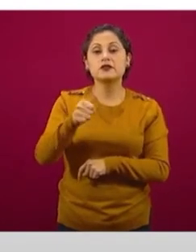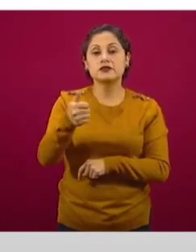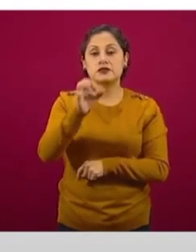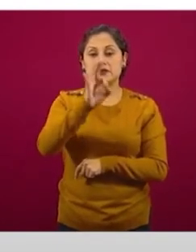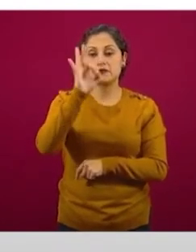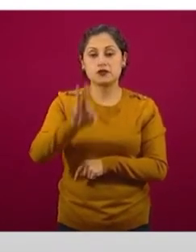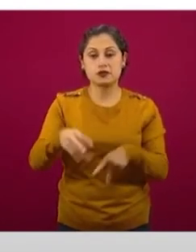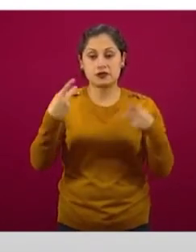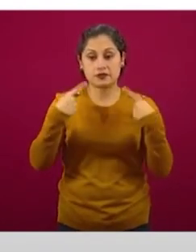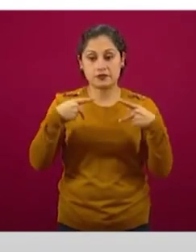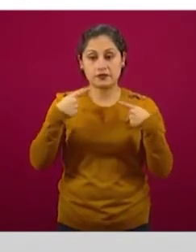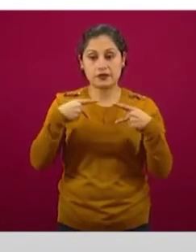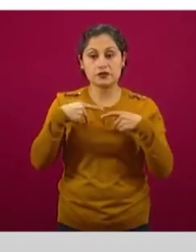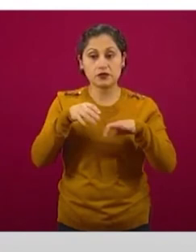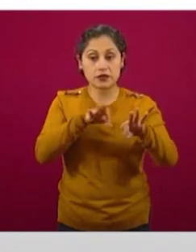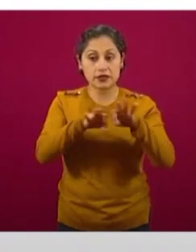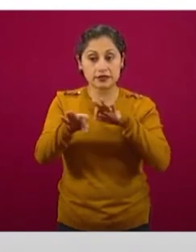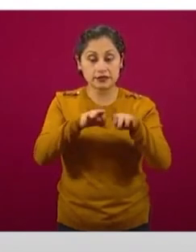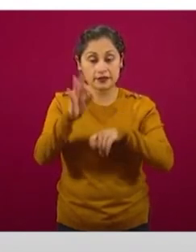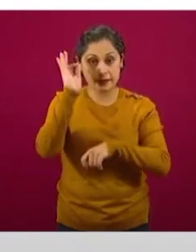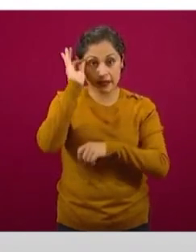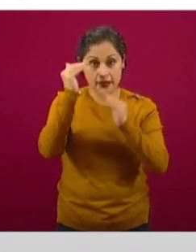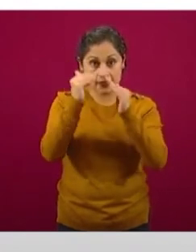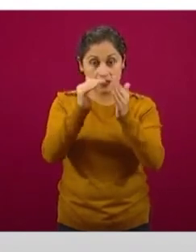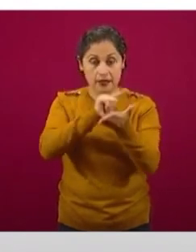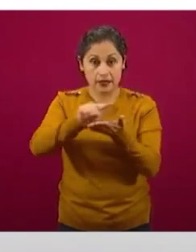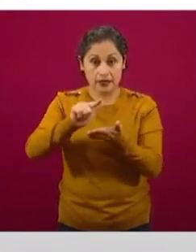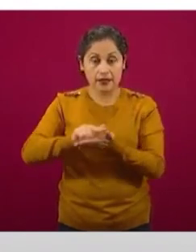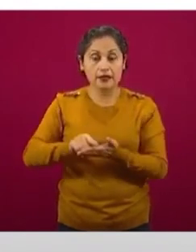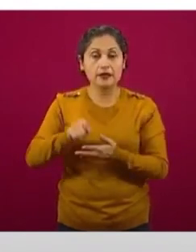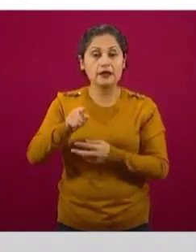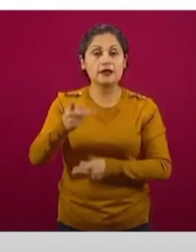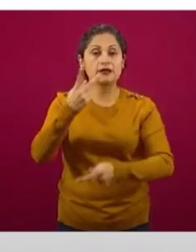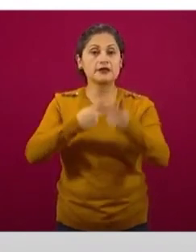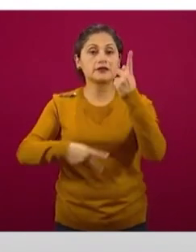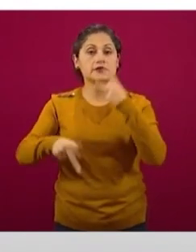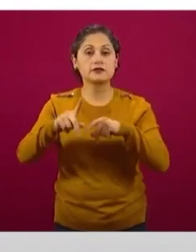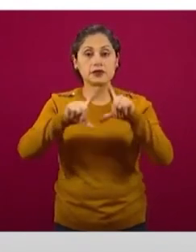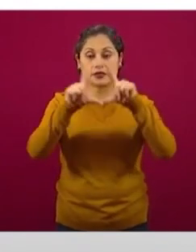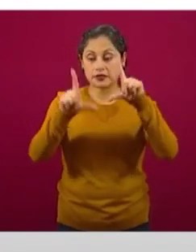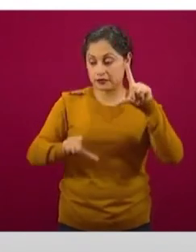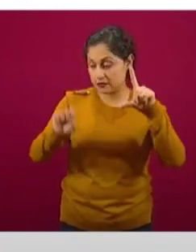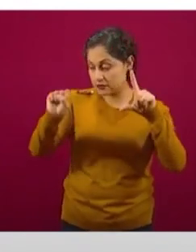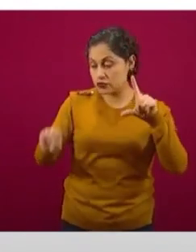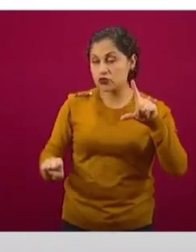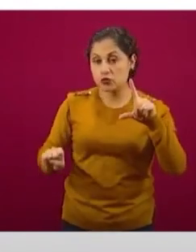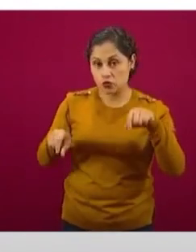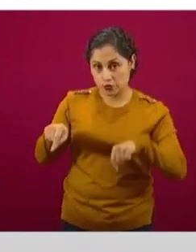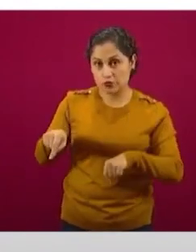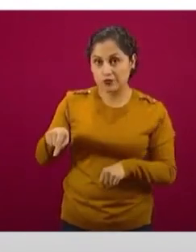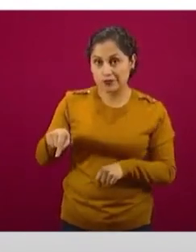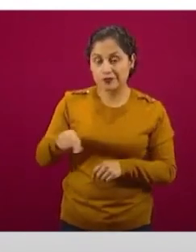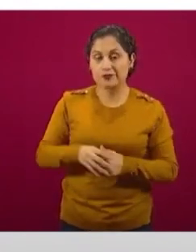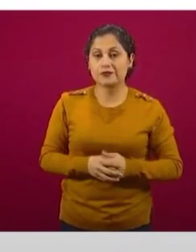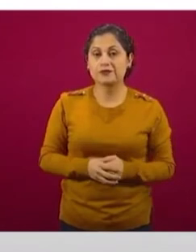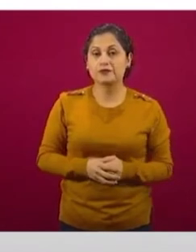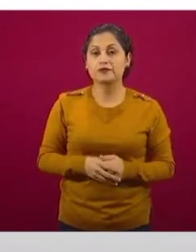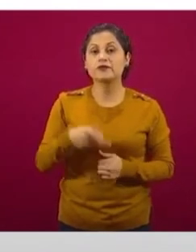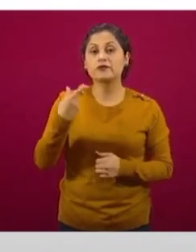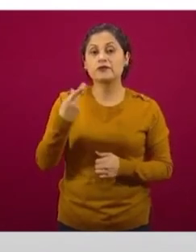19.6% de las personas trabajadoras del hogar son procedentes de la región sur de nuestro país. Sin embargo, solamente